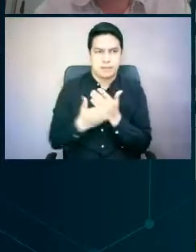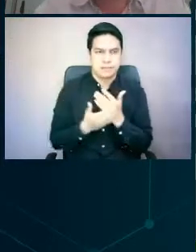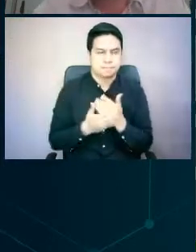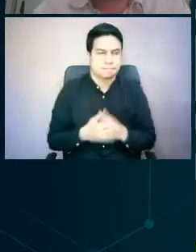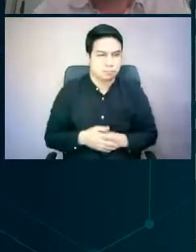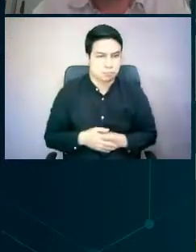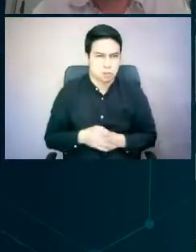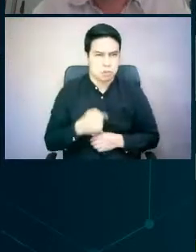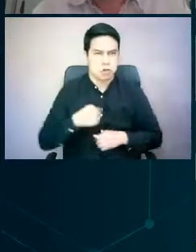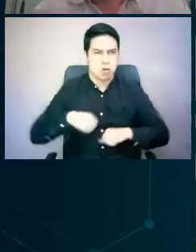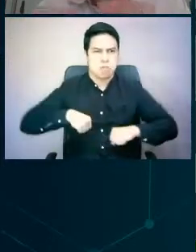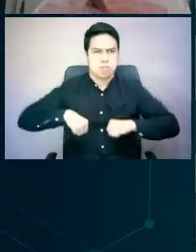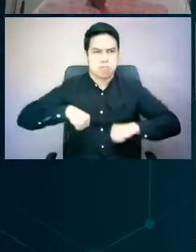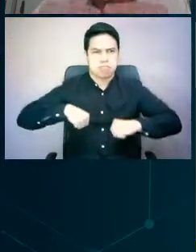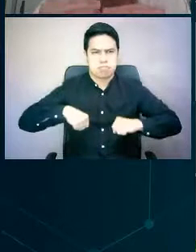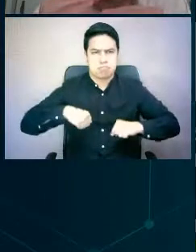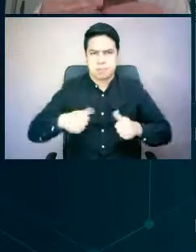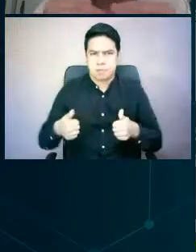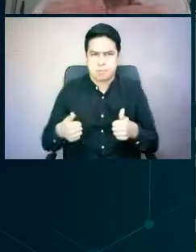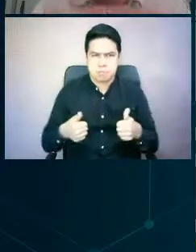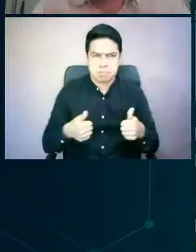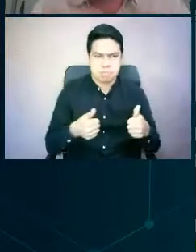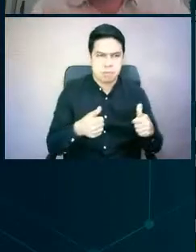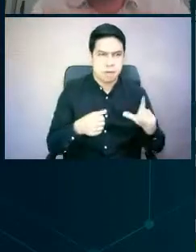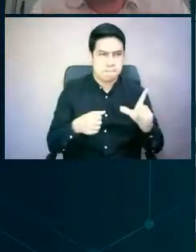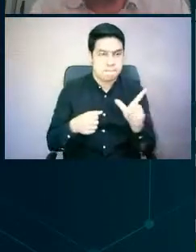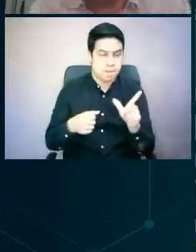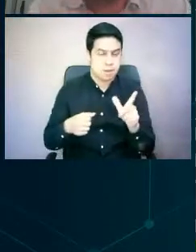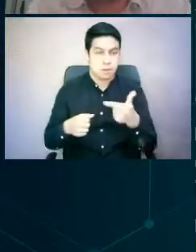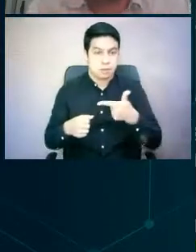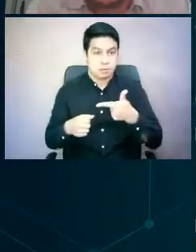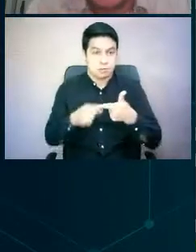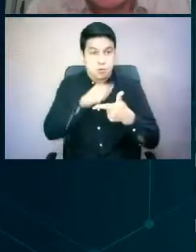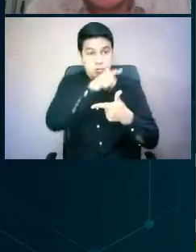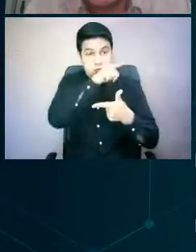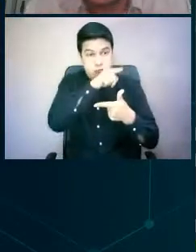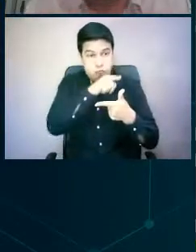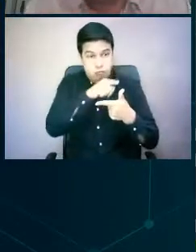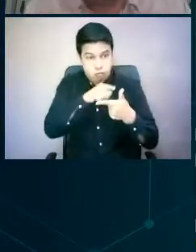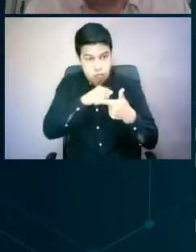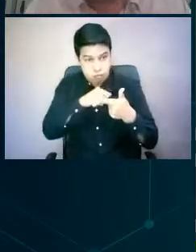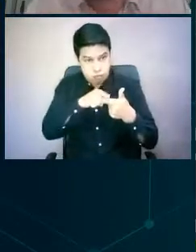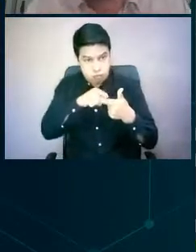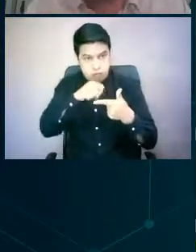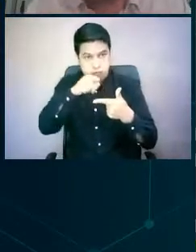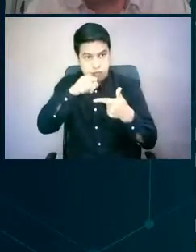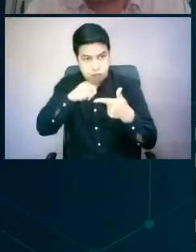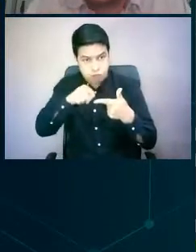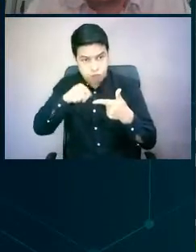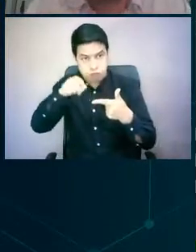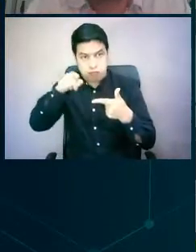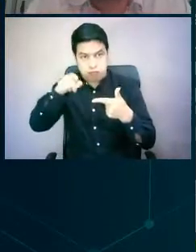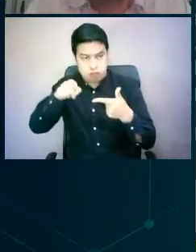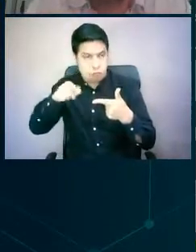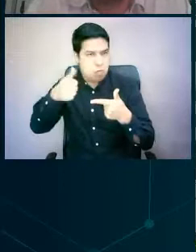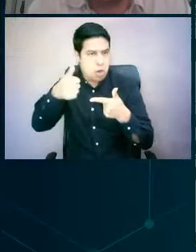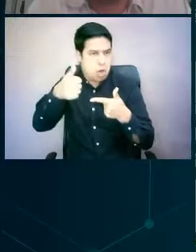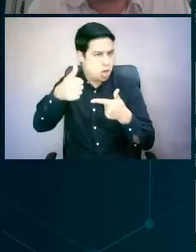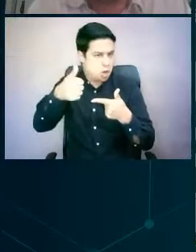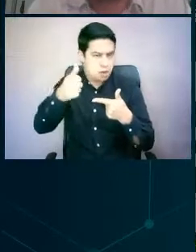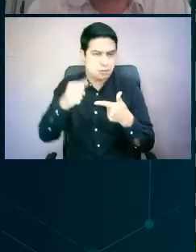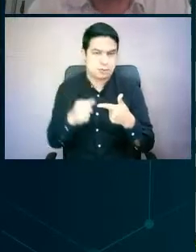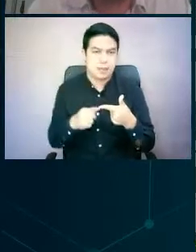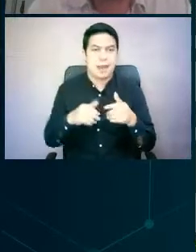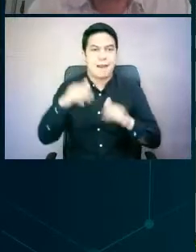muevo sobre el eje X y en algunas situaciones, debido a los errores que generan los instrumentos,